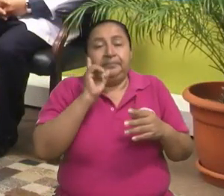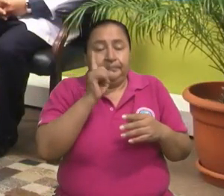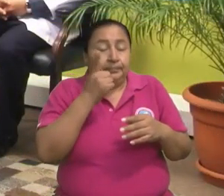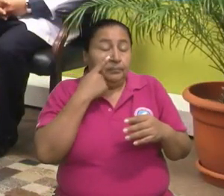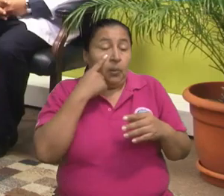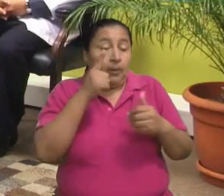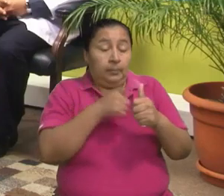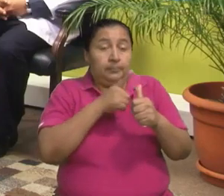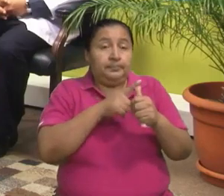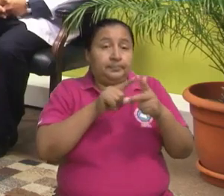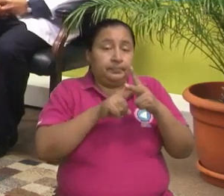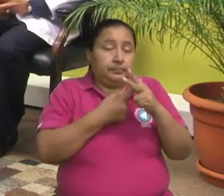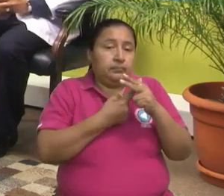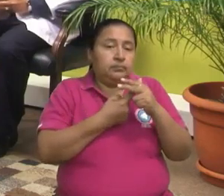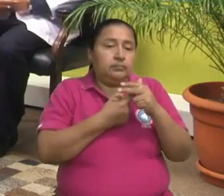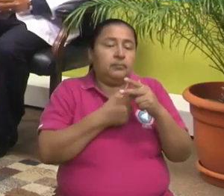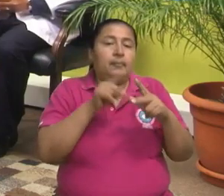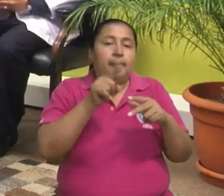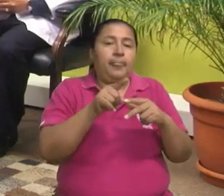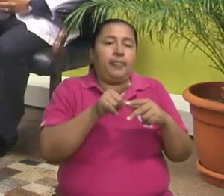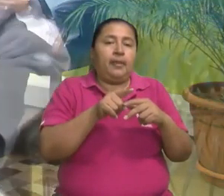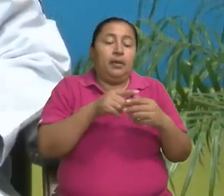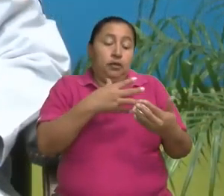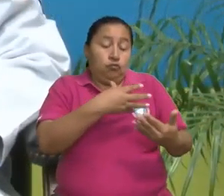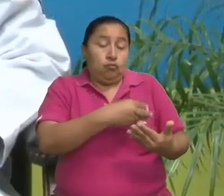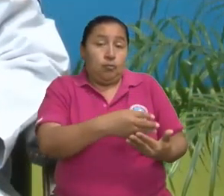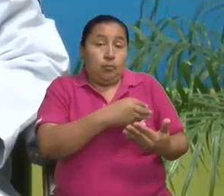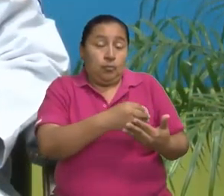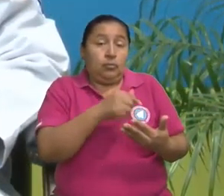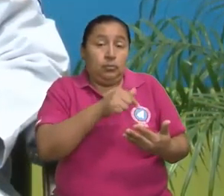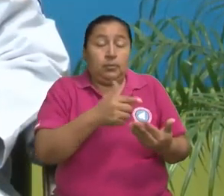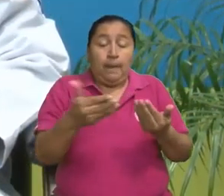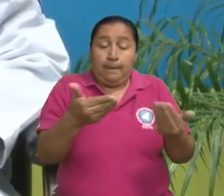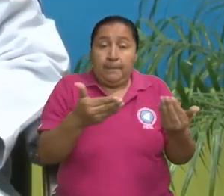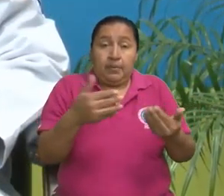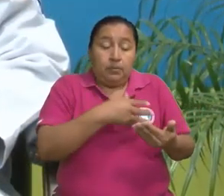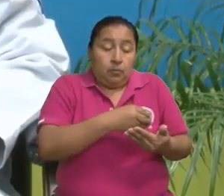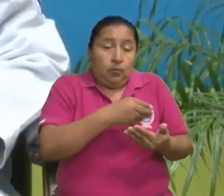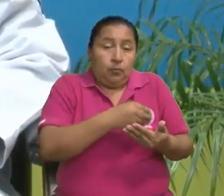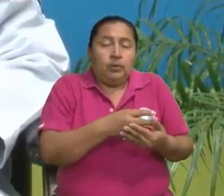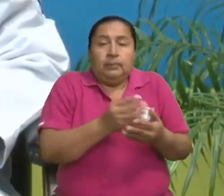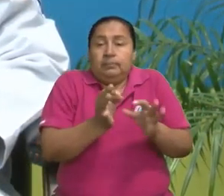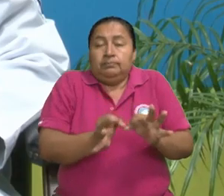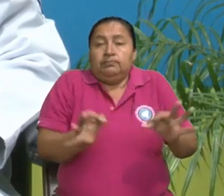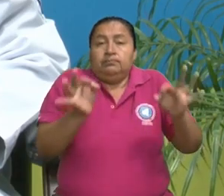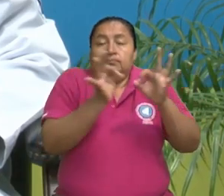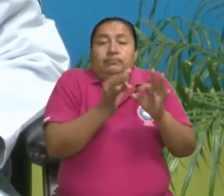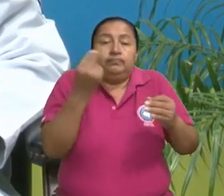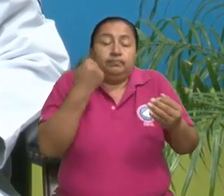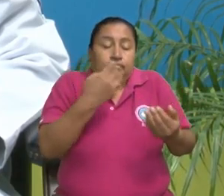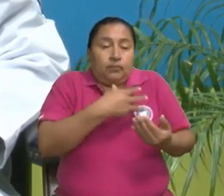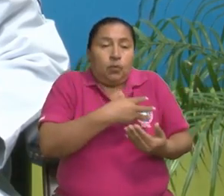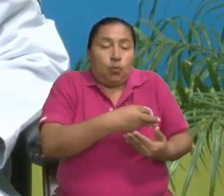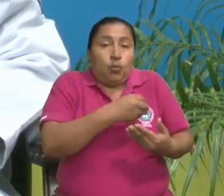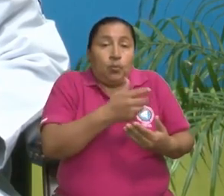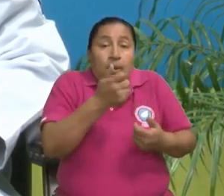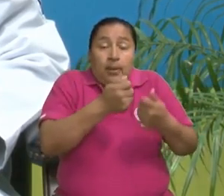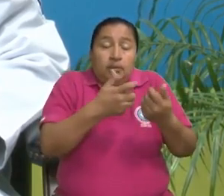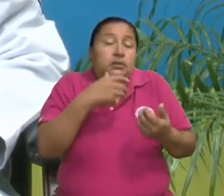este el amamantado en el en el niño a través de la leche materna